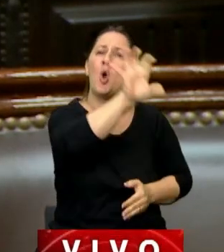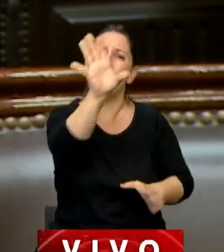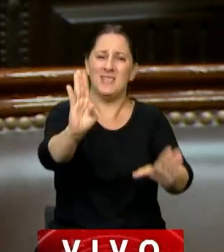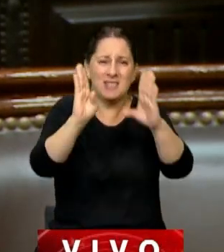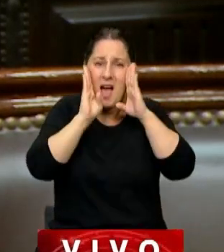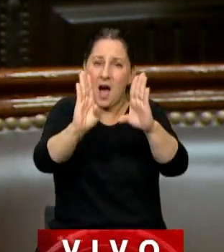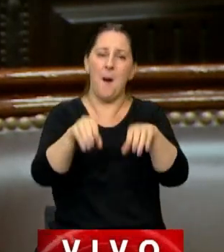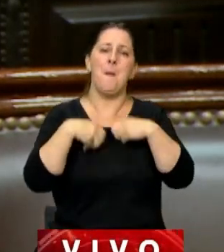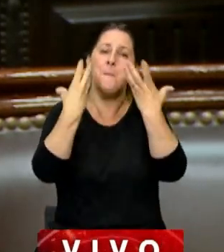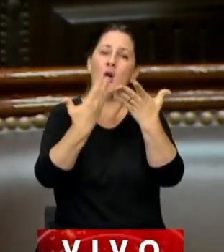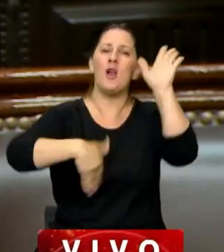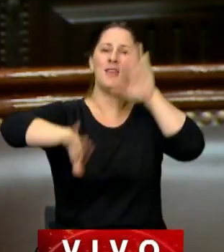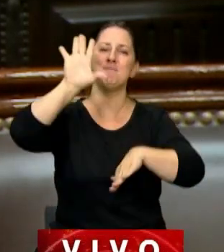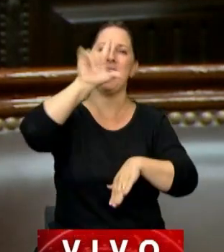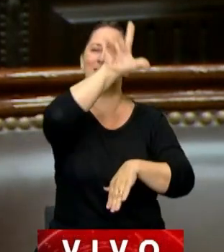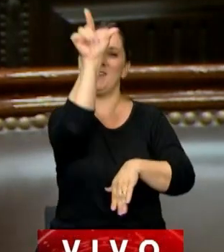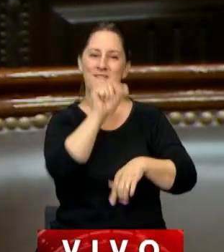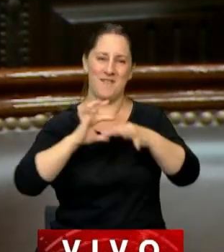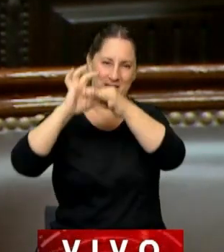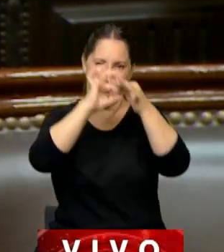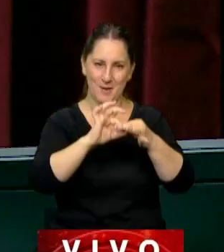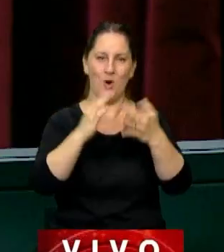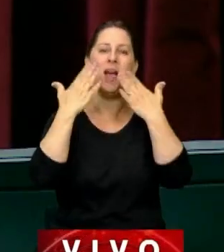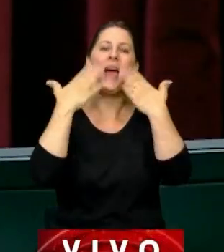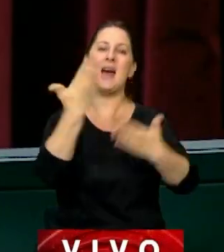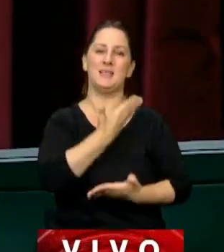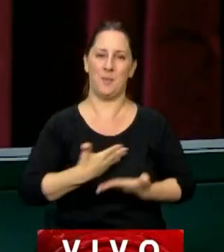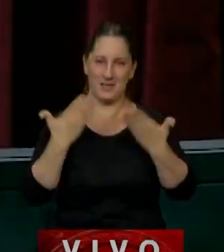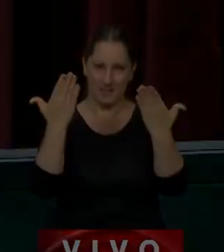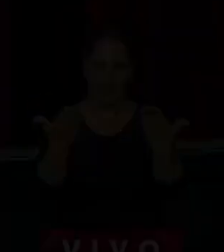supuesto, también mayor federalismo. Muchísimas gracias, señora Presidenta. Gracias, diputado Figueroa.